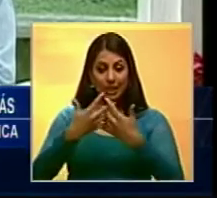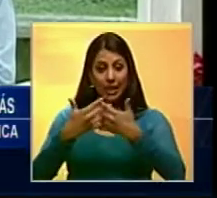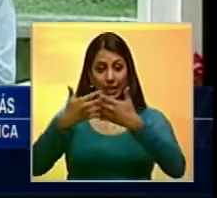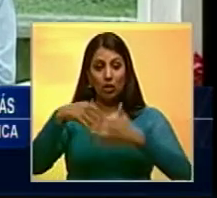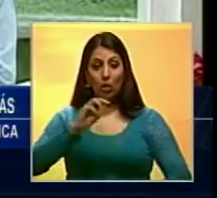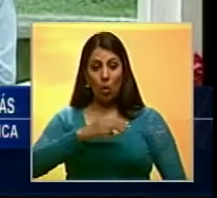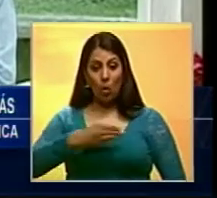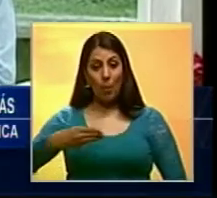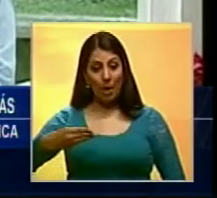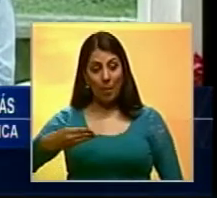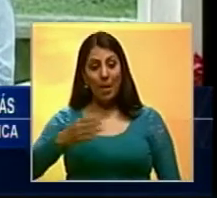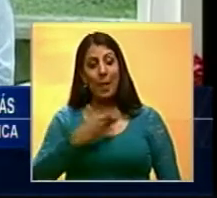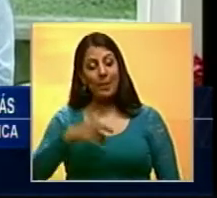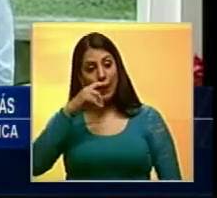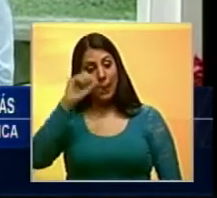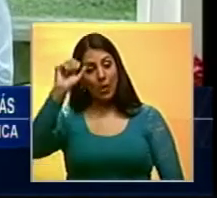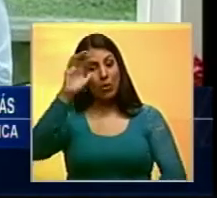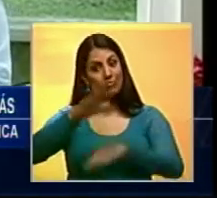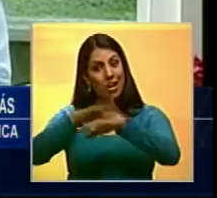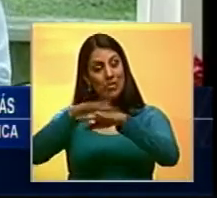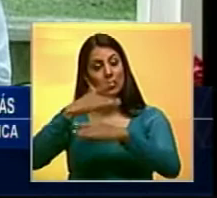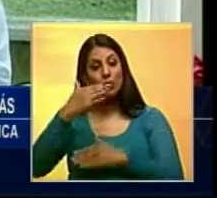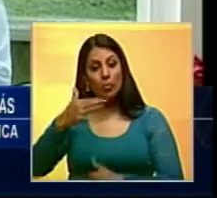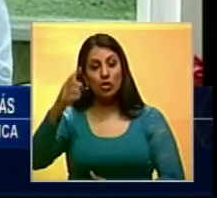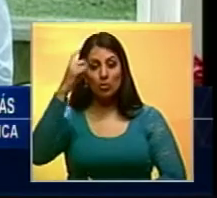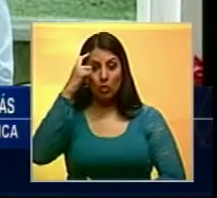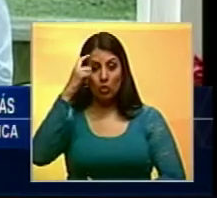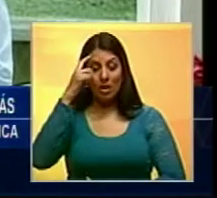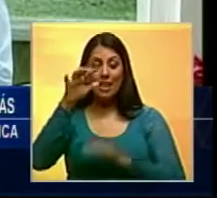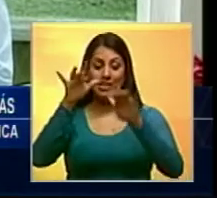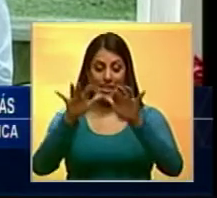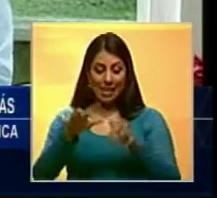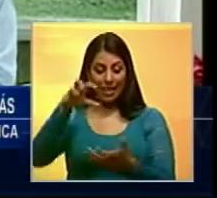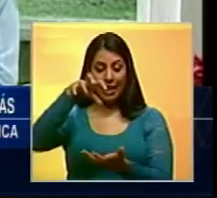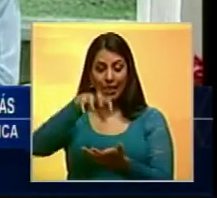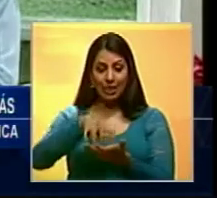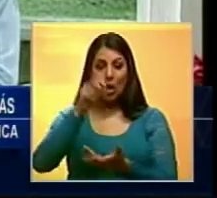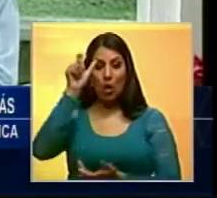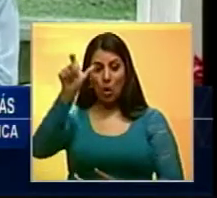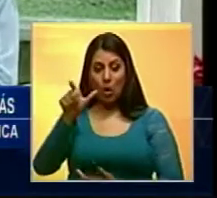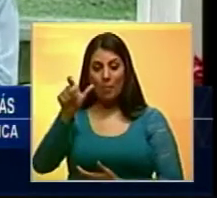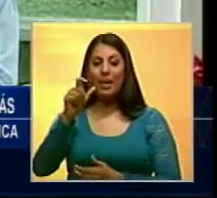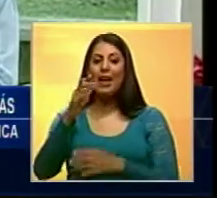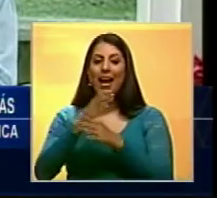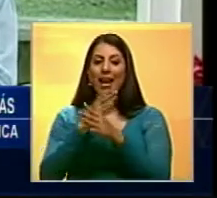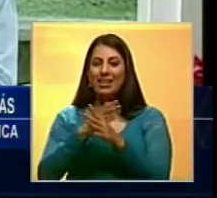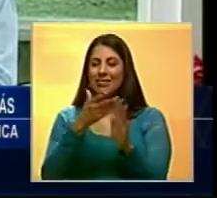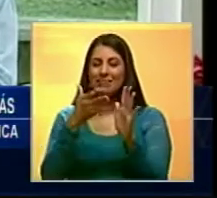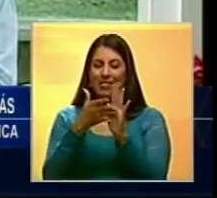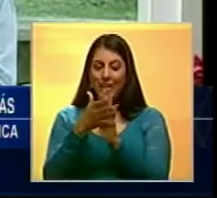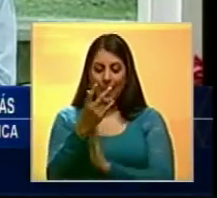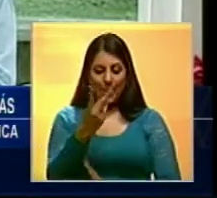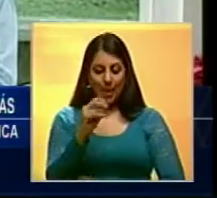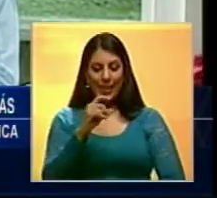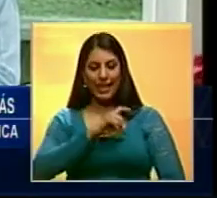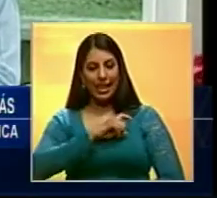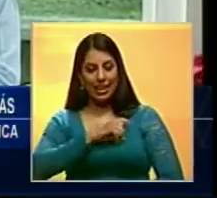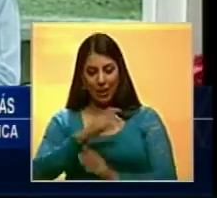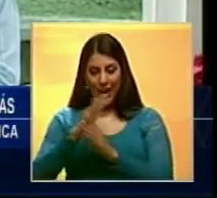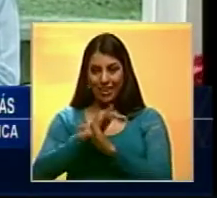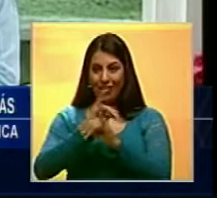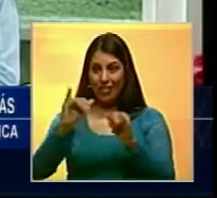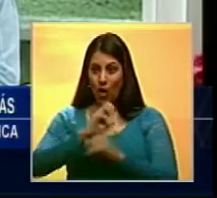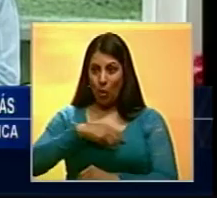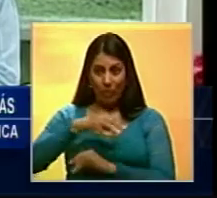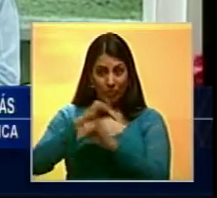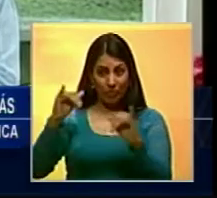Barack Obama, el mandatario solicitará en los próximos días al secretario de Estado John Kerry, antes que del 20 de enero, cuando culmine el